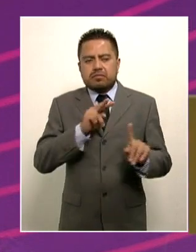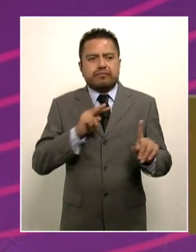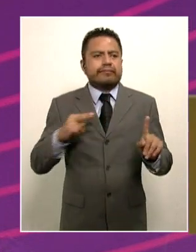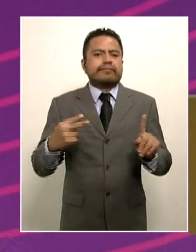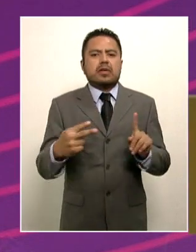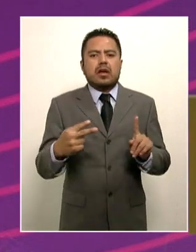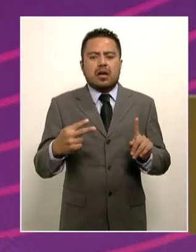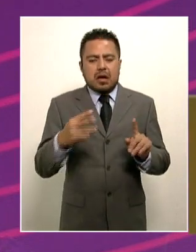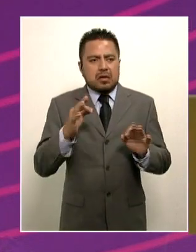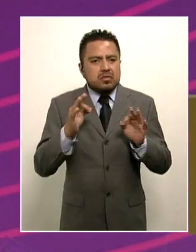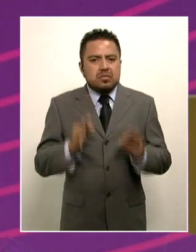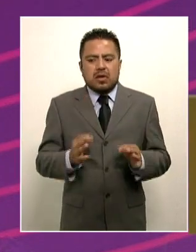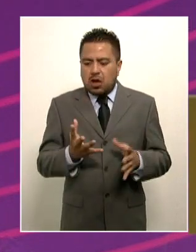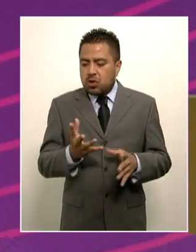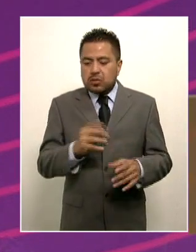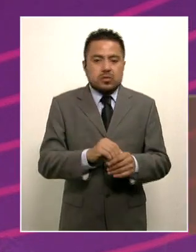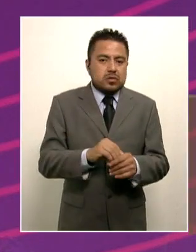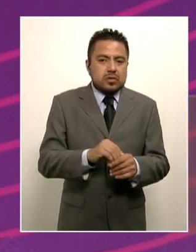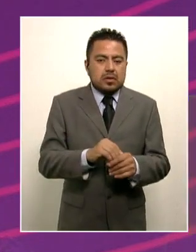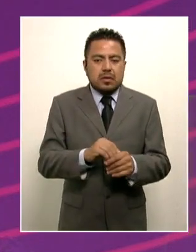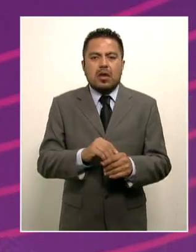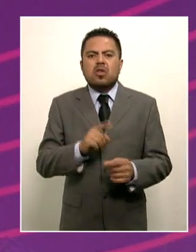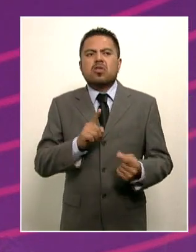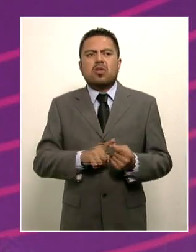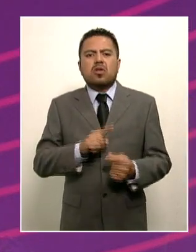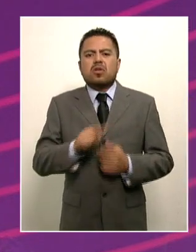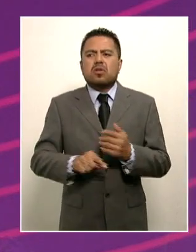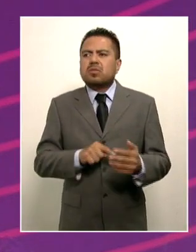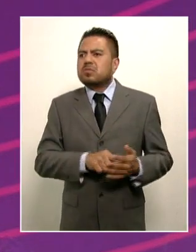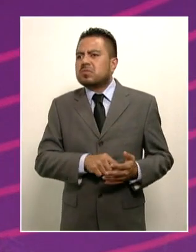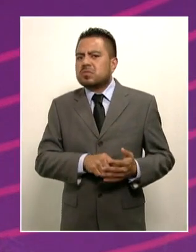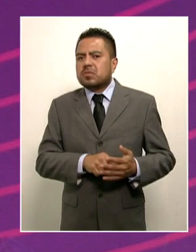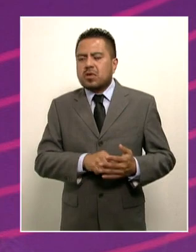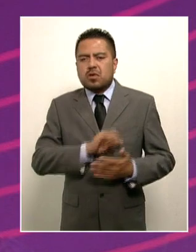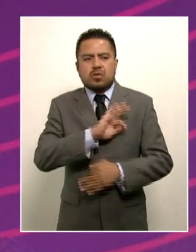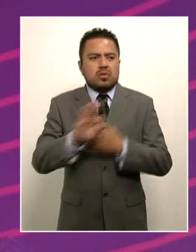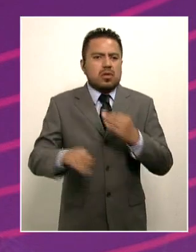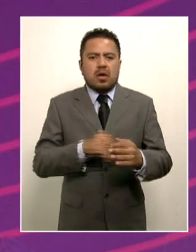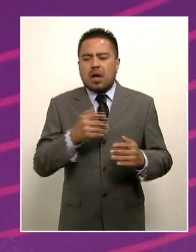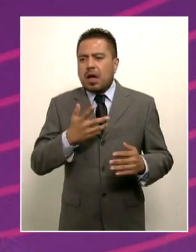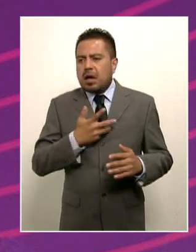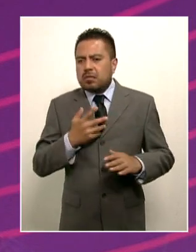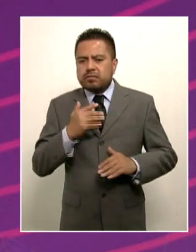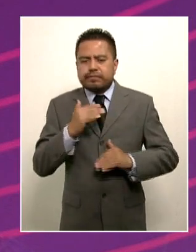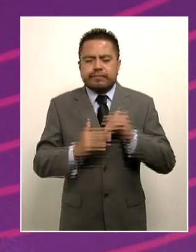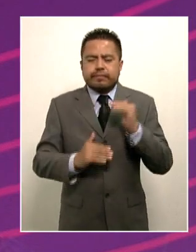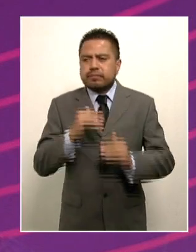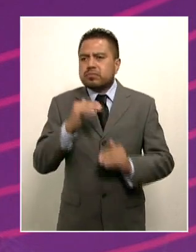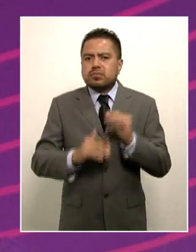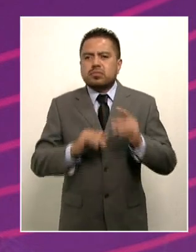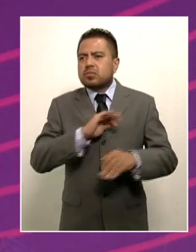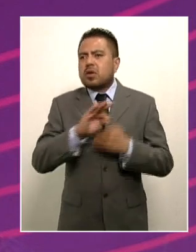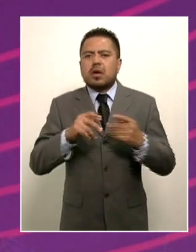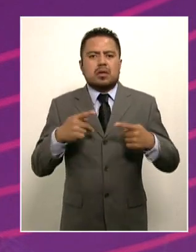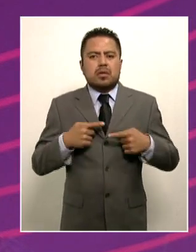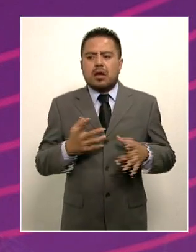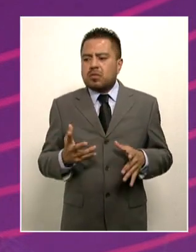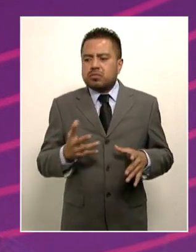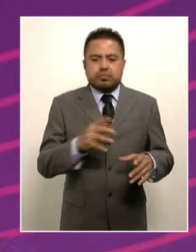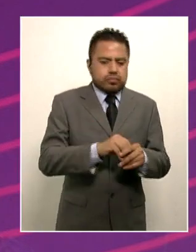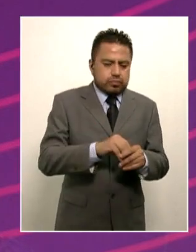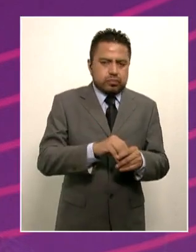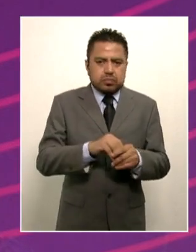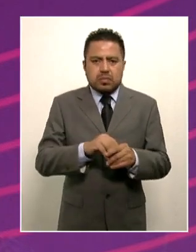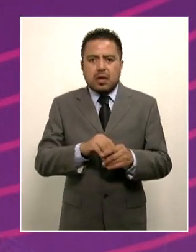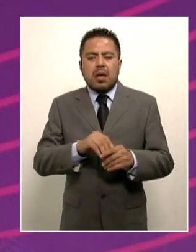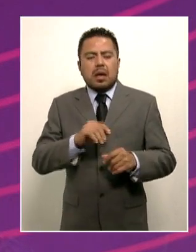visión realmente inclusiva en donde todo está construido para que todas y todos quepamos. Y